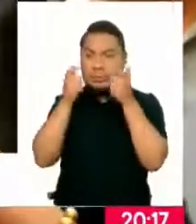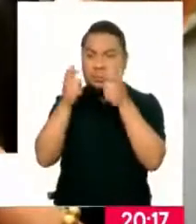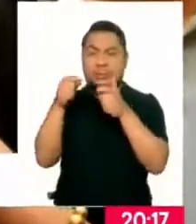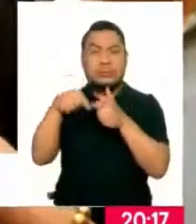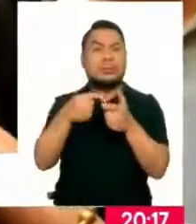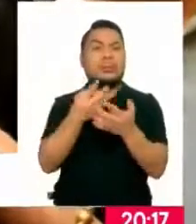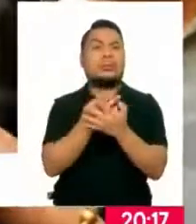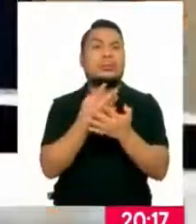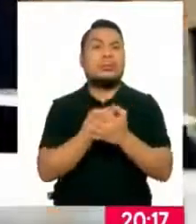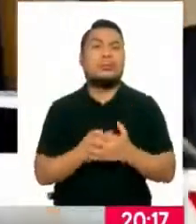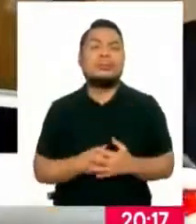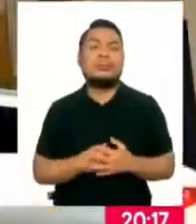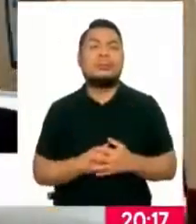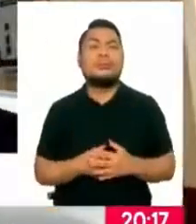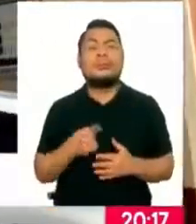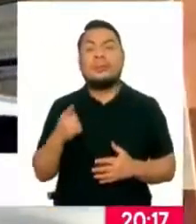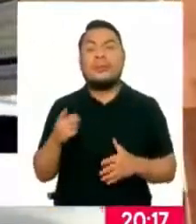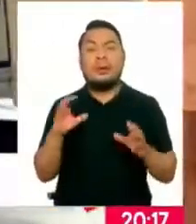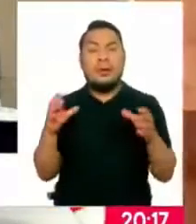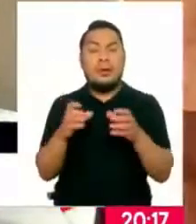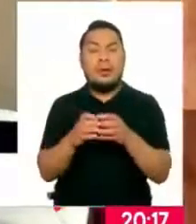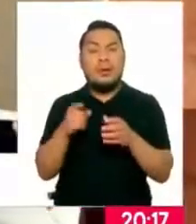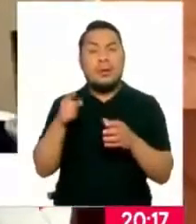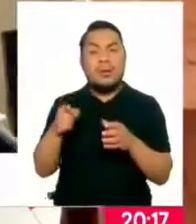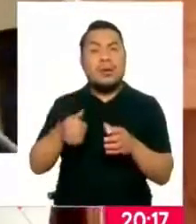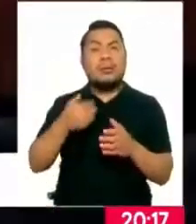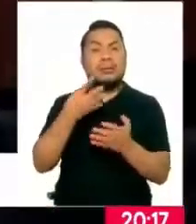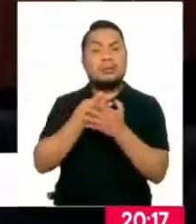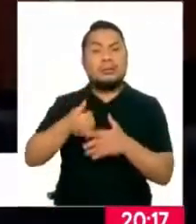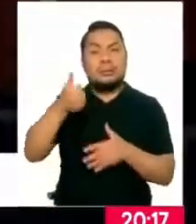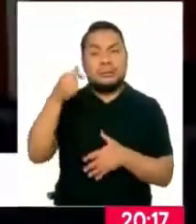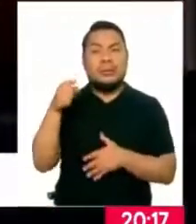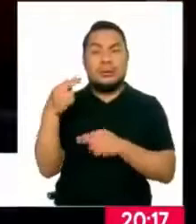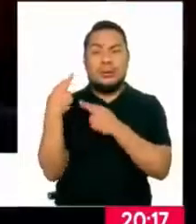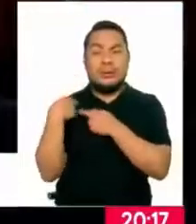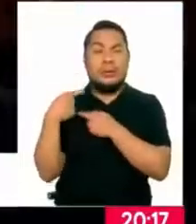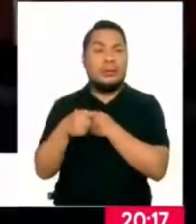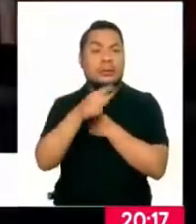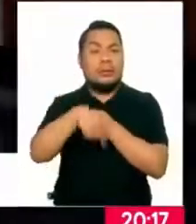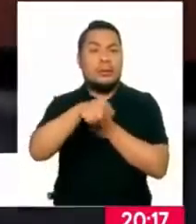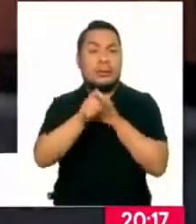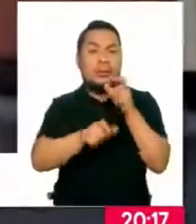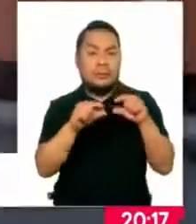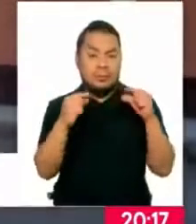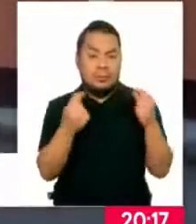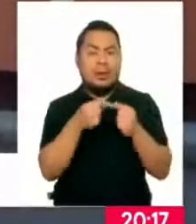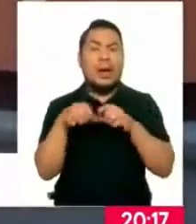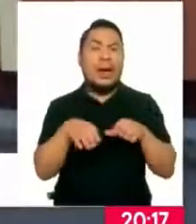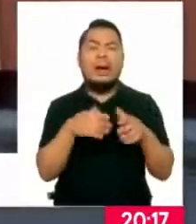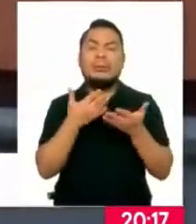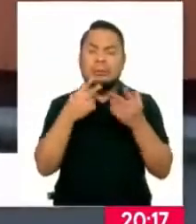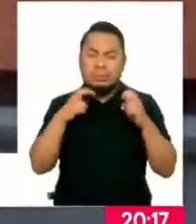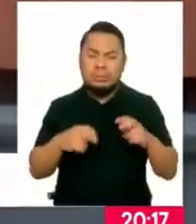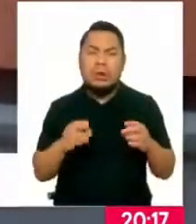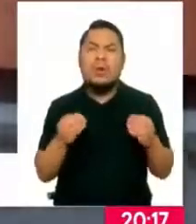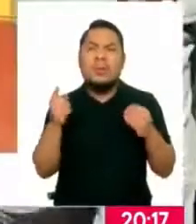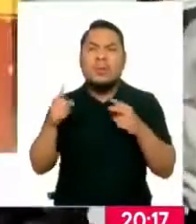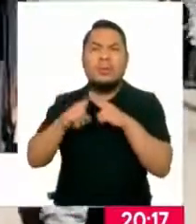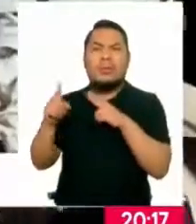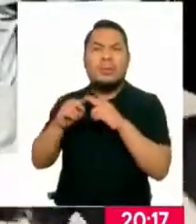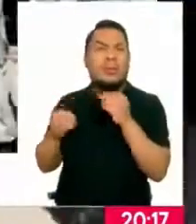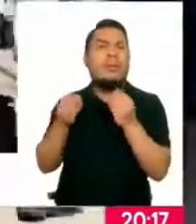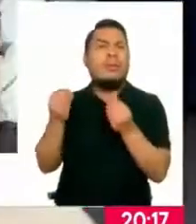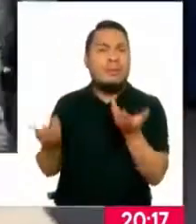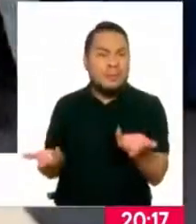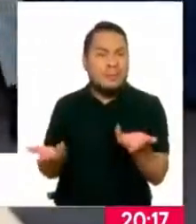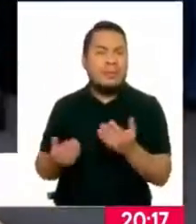este establecimiento penitenciario. El Consejo Nacional Penitenciario del INPE dispuso que el personal de asuntos internos realice las investigaciones de los hechos